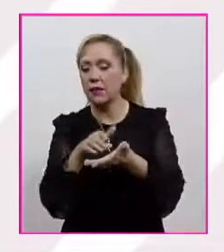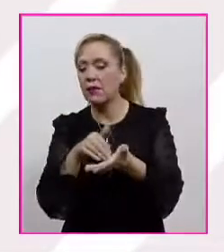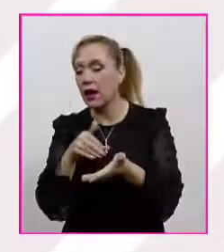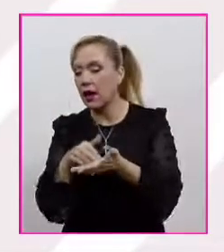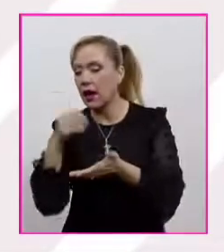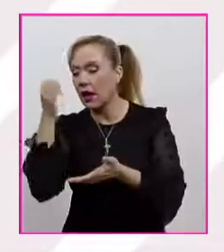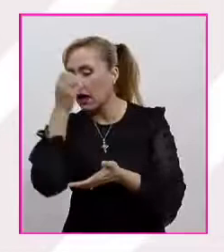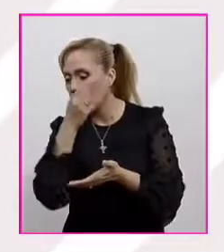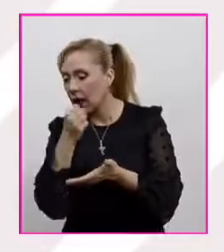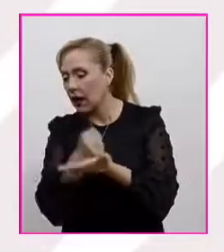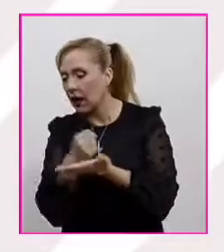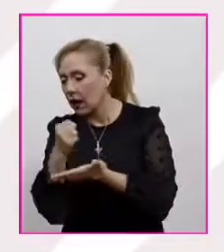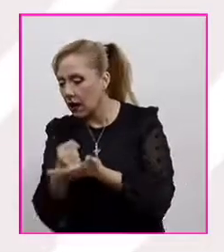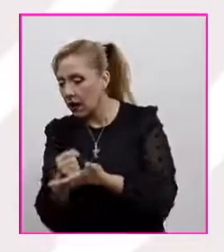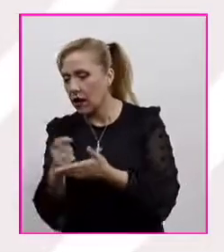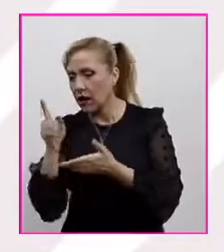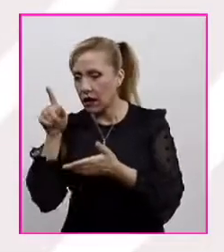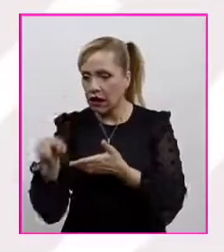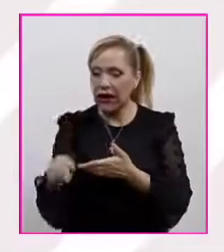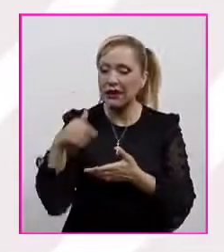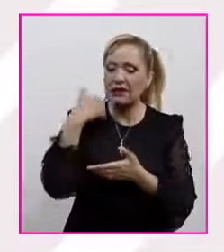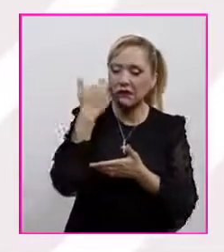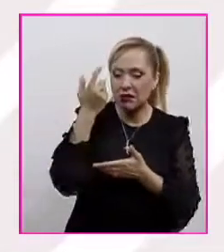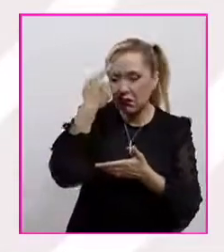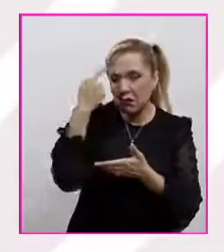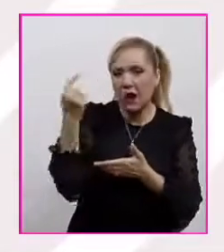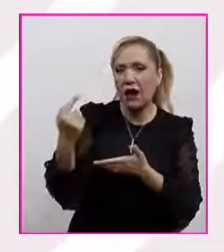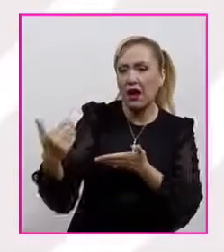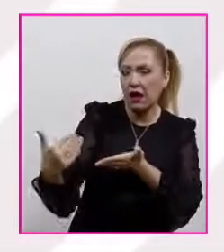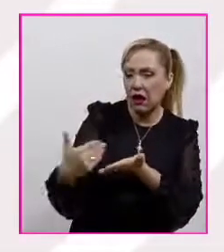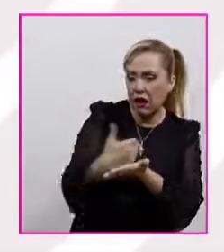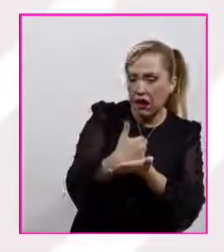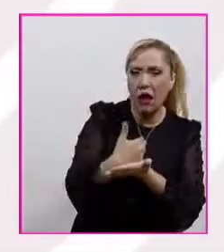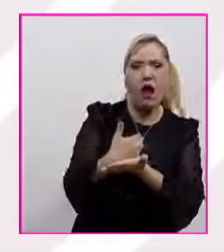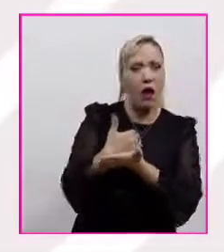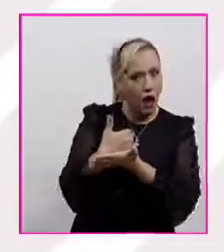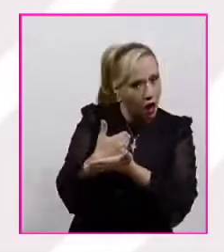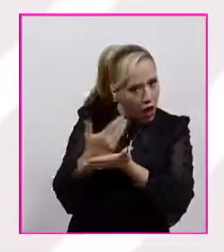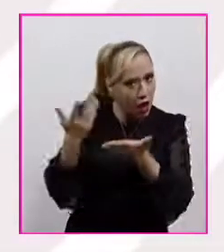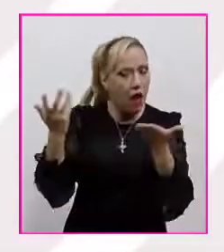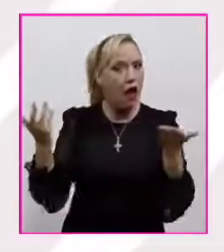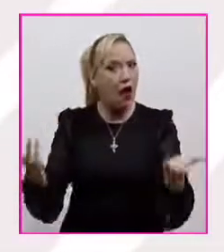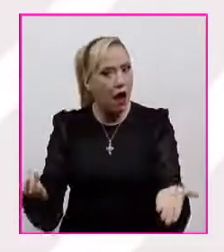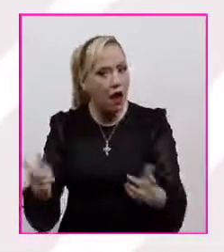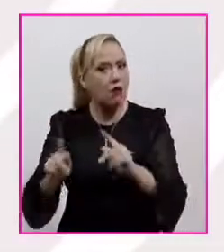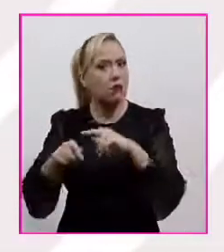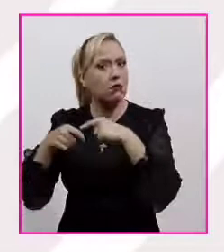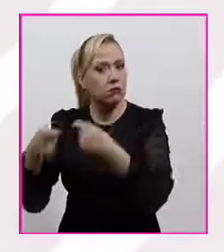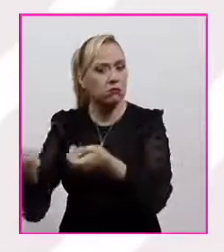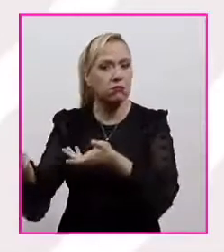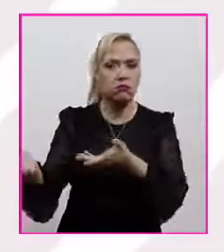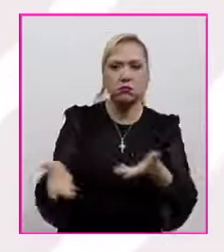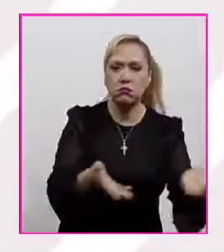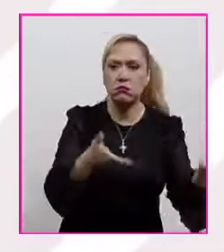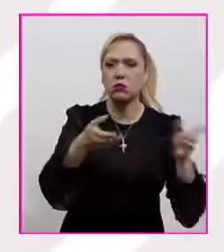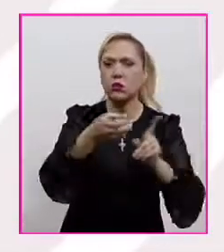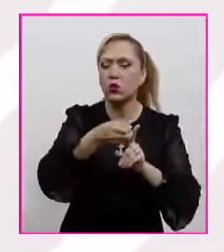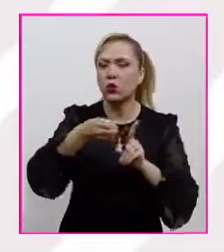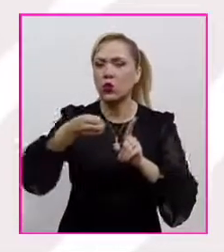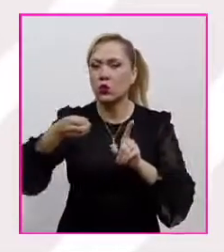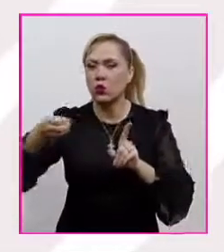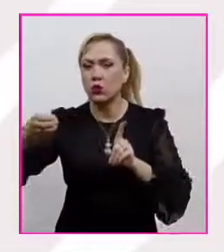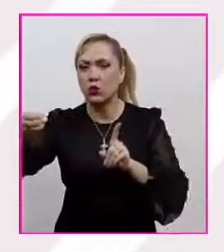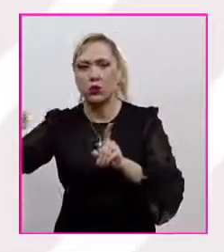con estrategia, que tenga más que ver con documentación, digámoslo así, esfuerzos de documentación, vemos estas barreras que